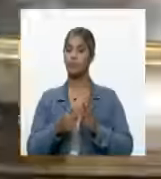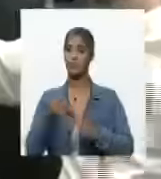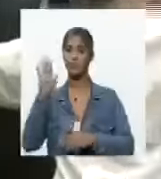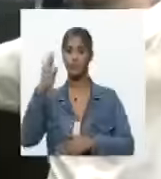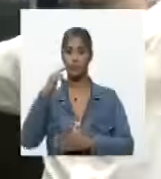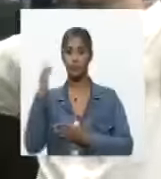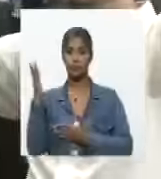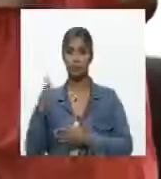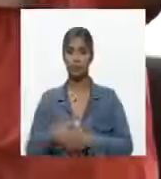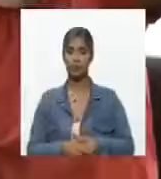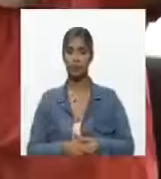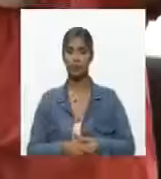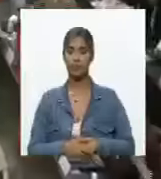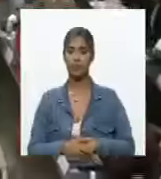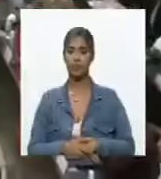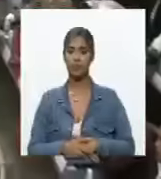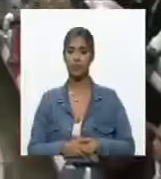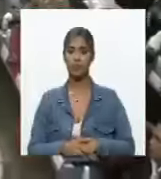costumbre.